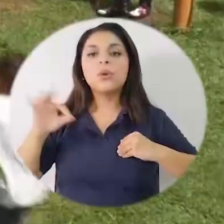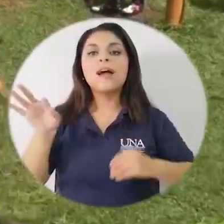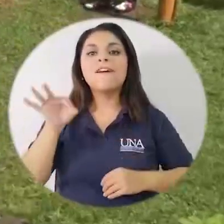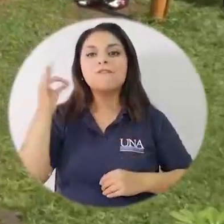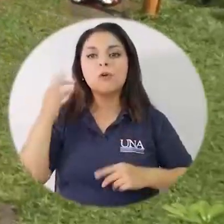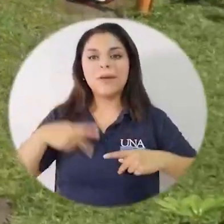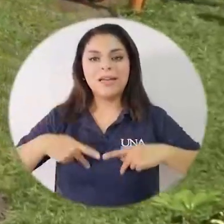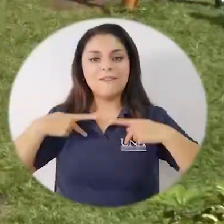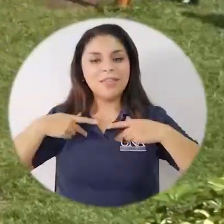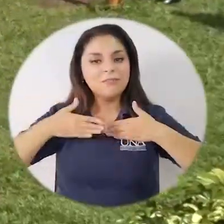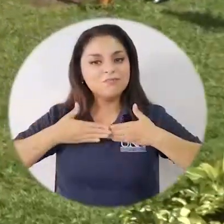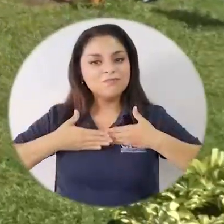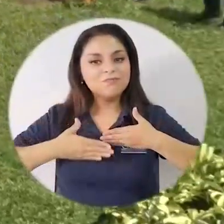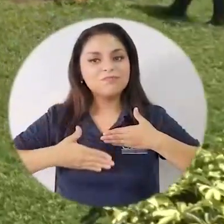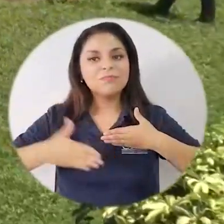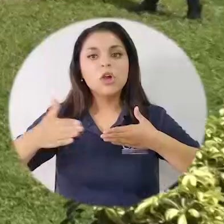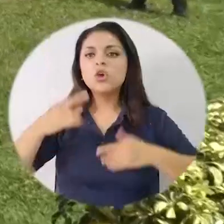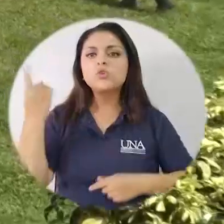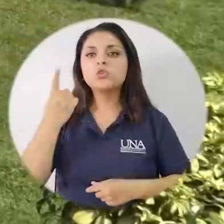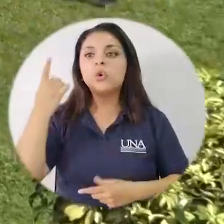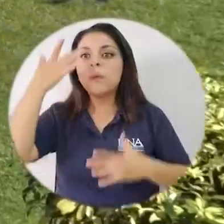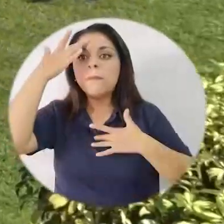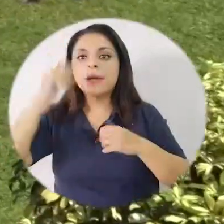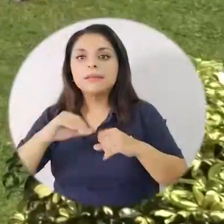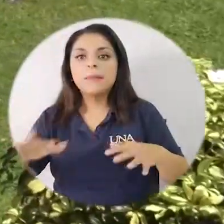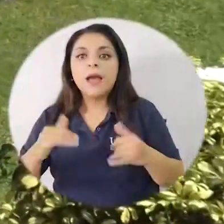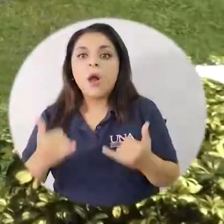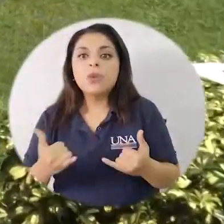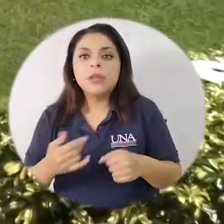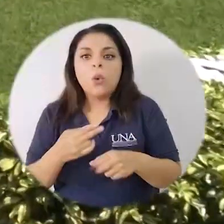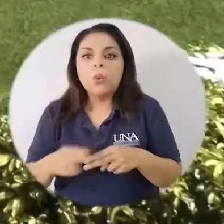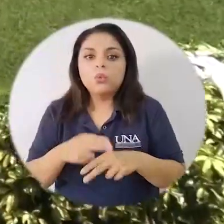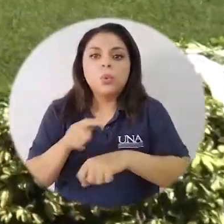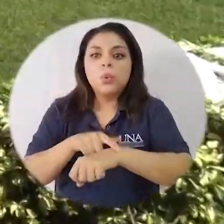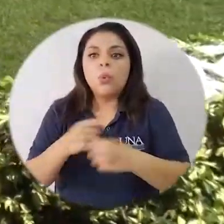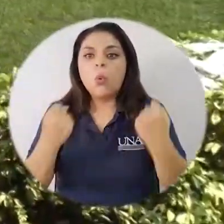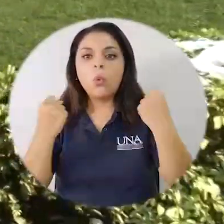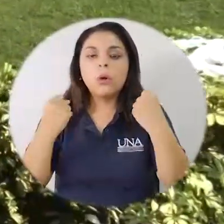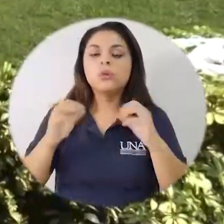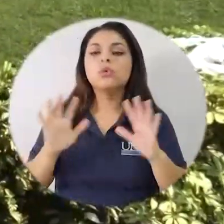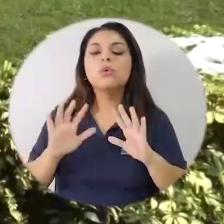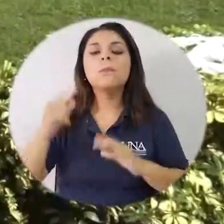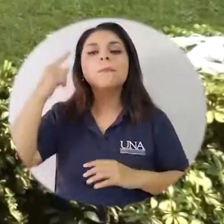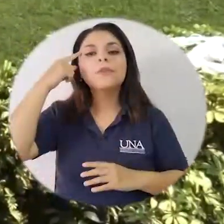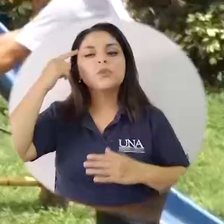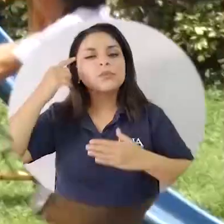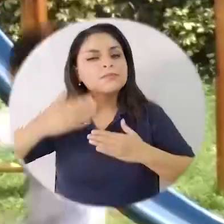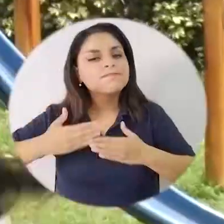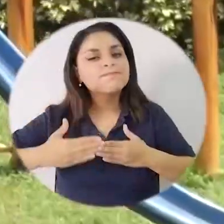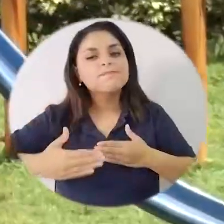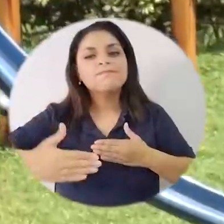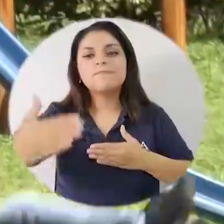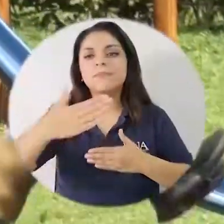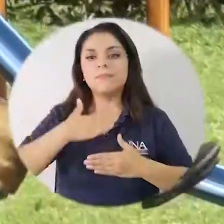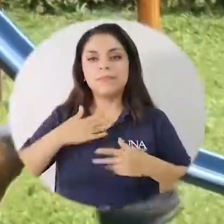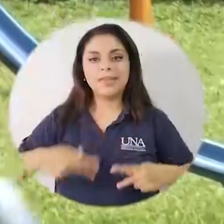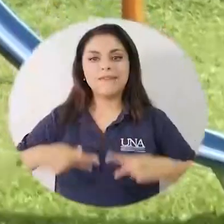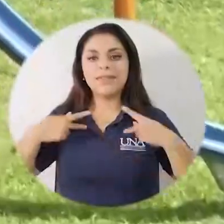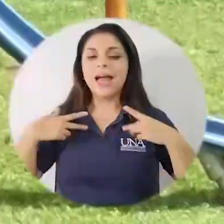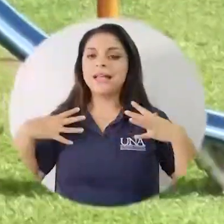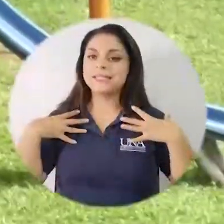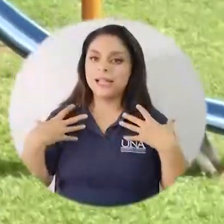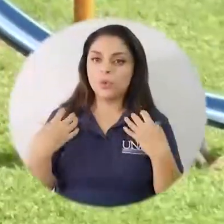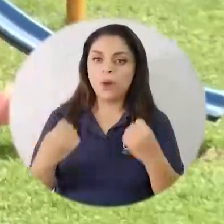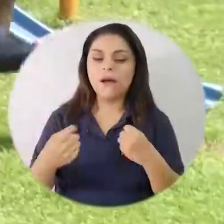por ahorita, no es solo por la pandemia, no es solo porque es un factor de riesgo, sino es porque necesito estar saludable de toda mi vida,